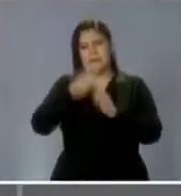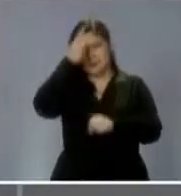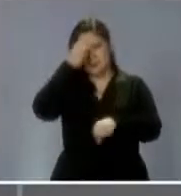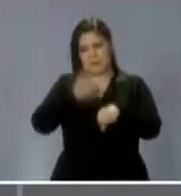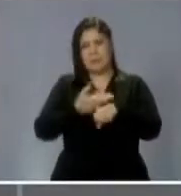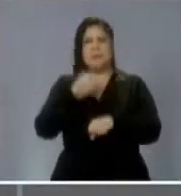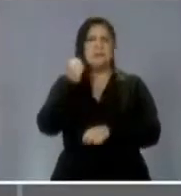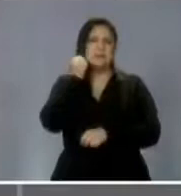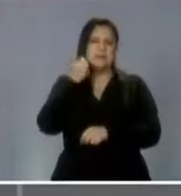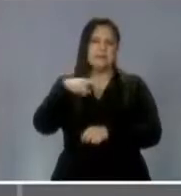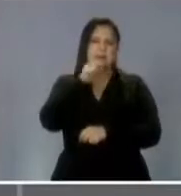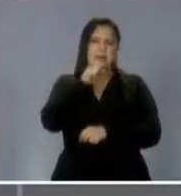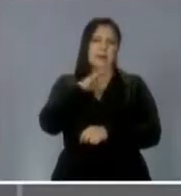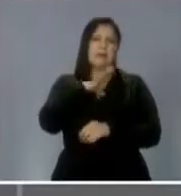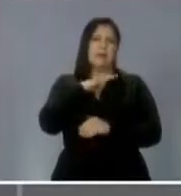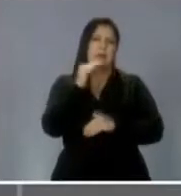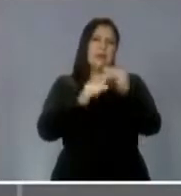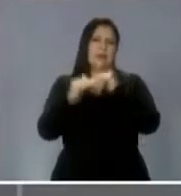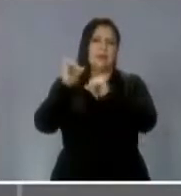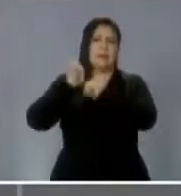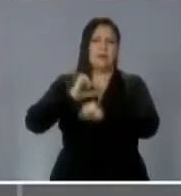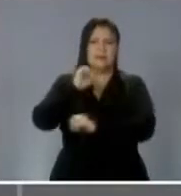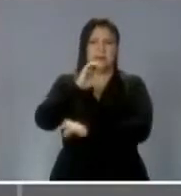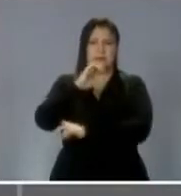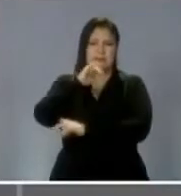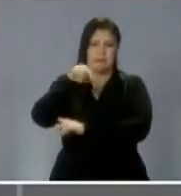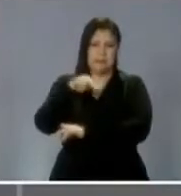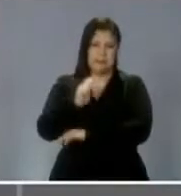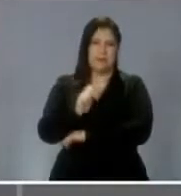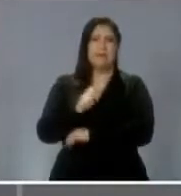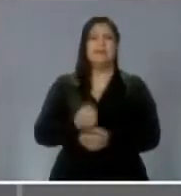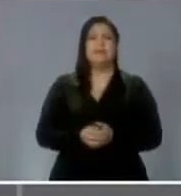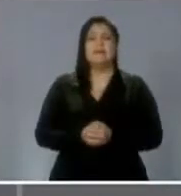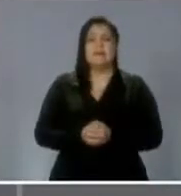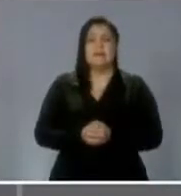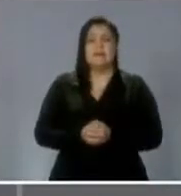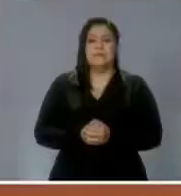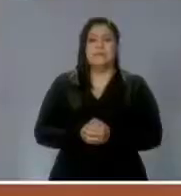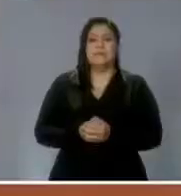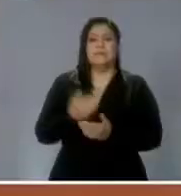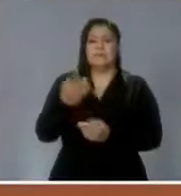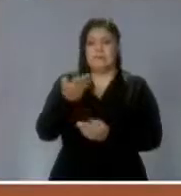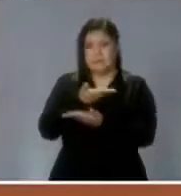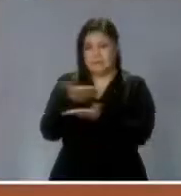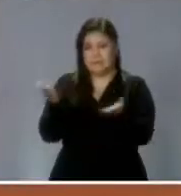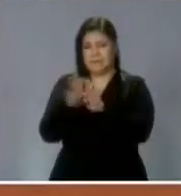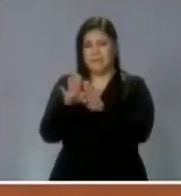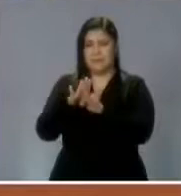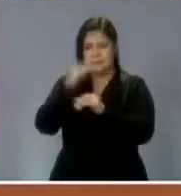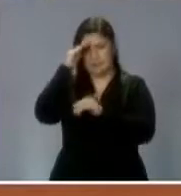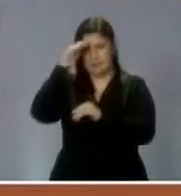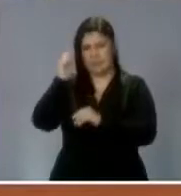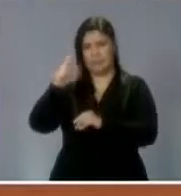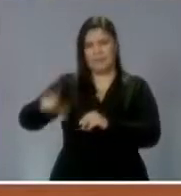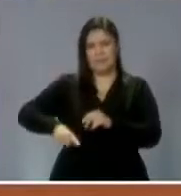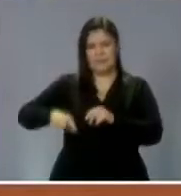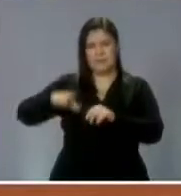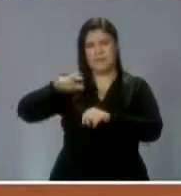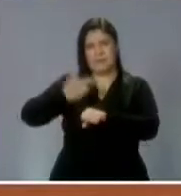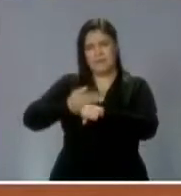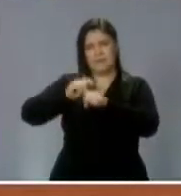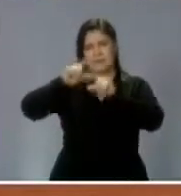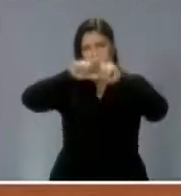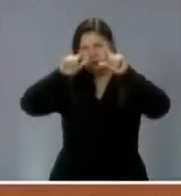superarán su condición económica luego de reiterar su mayor reconocimiento institucional a los integrantes de las fuerzas armadas del país